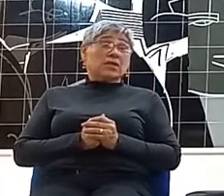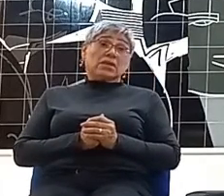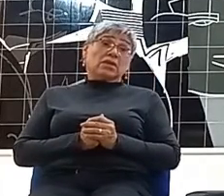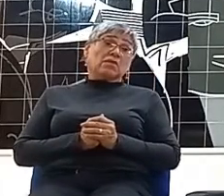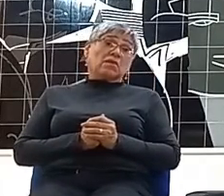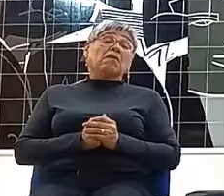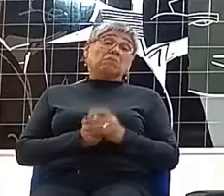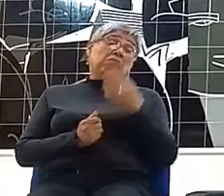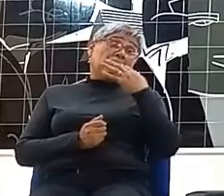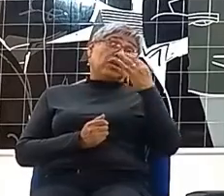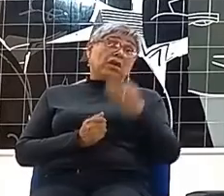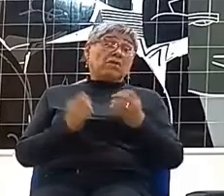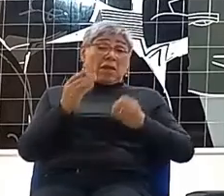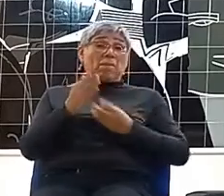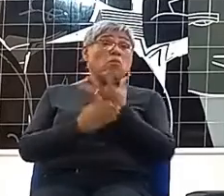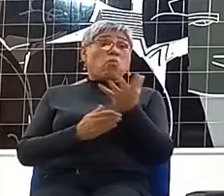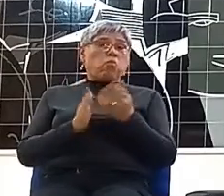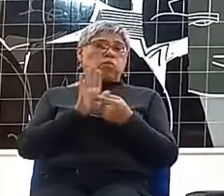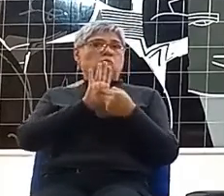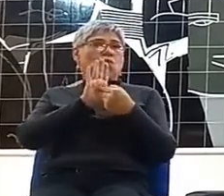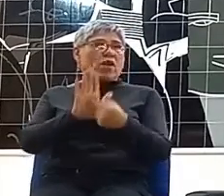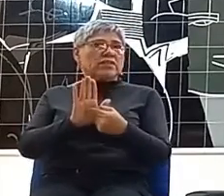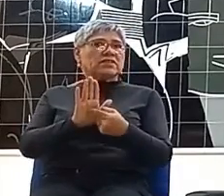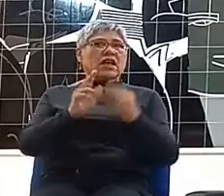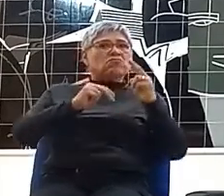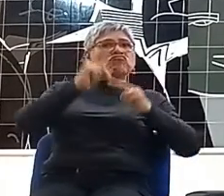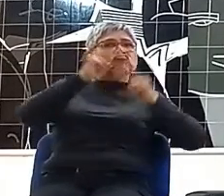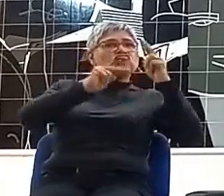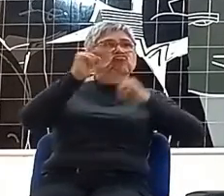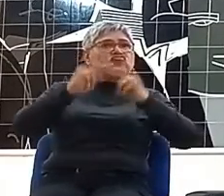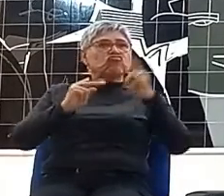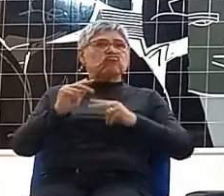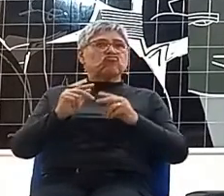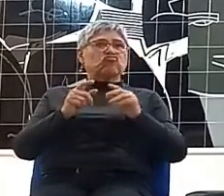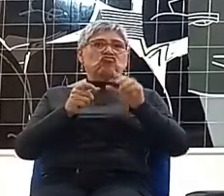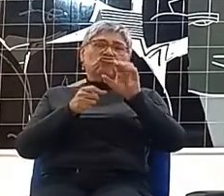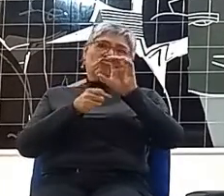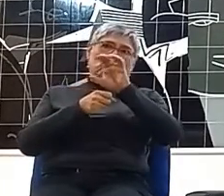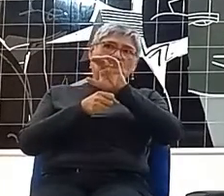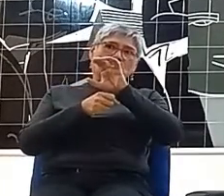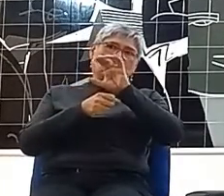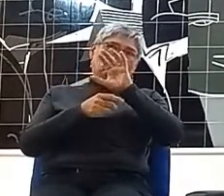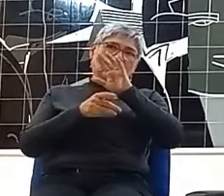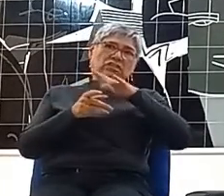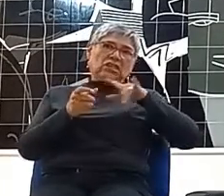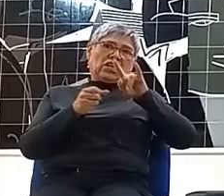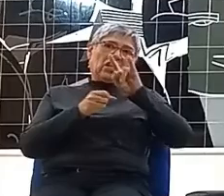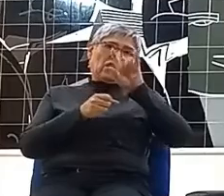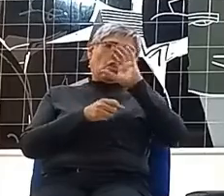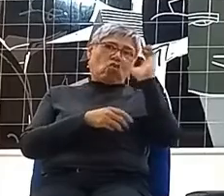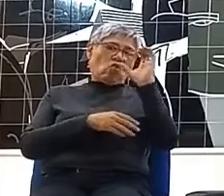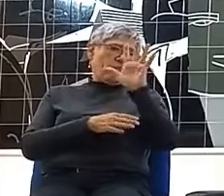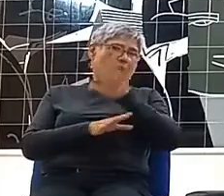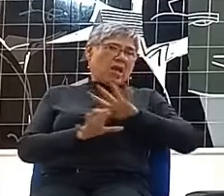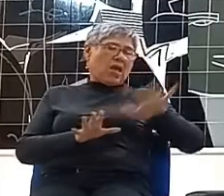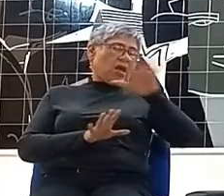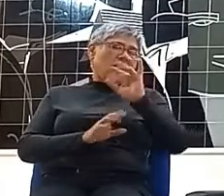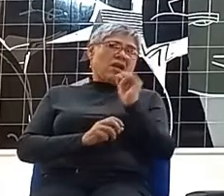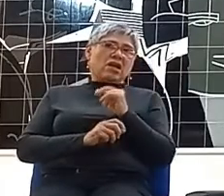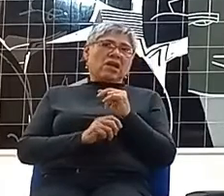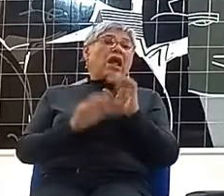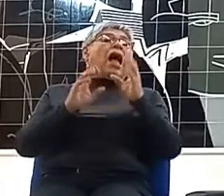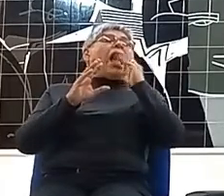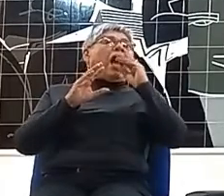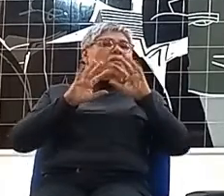cambios significativos en la urbe a nivel de su estructura, de su mapa geográfico, de las hablar de un